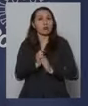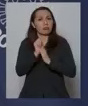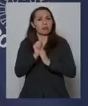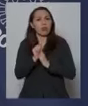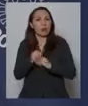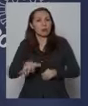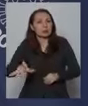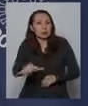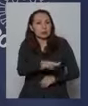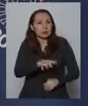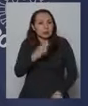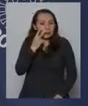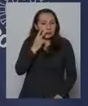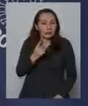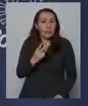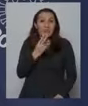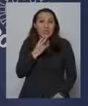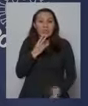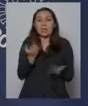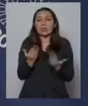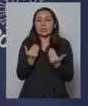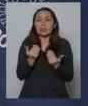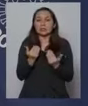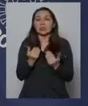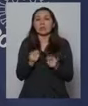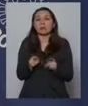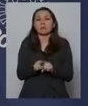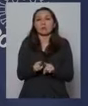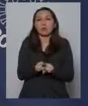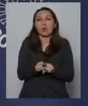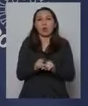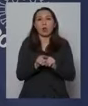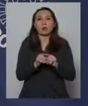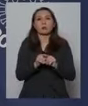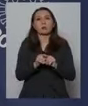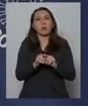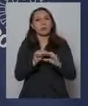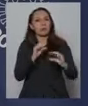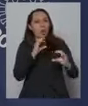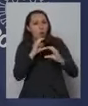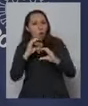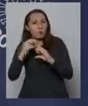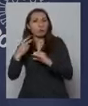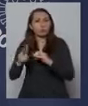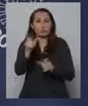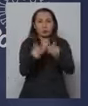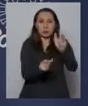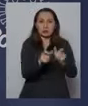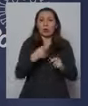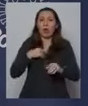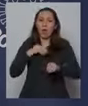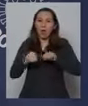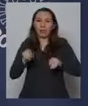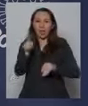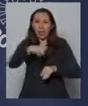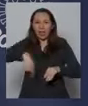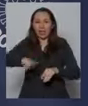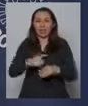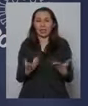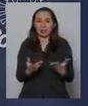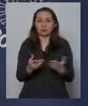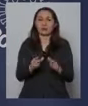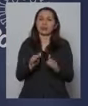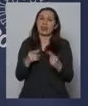por la situación que estamos viviendo requieren un comunicado con su gente. Y es por eso que hacemos un llamado a ellos,